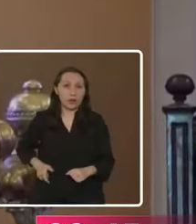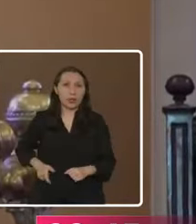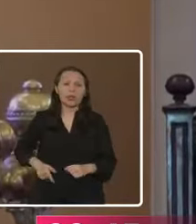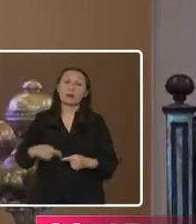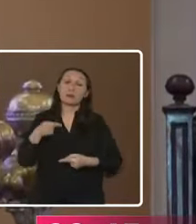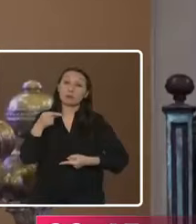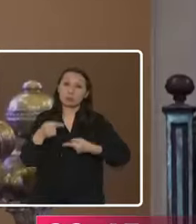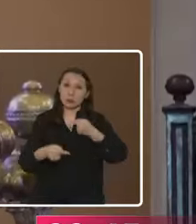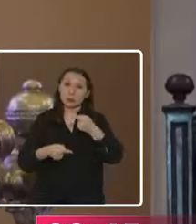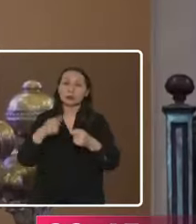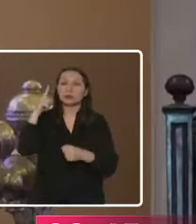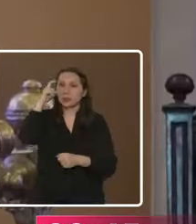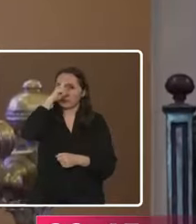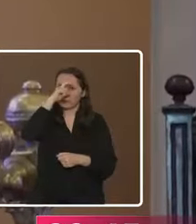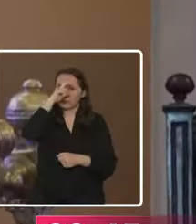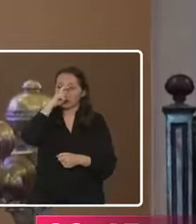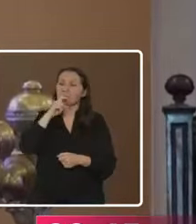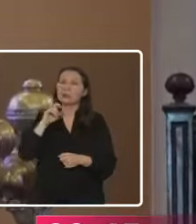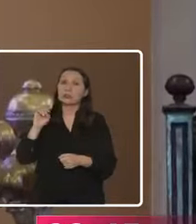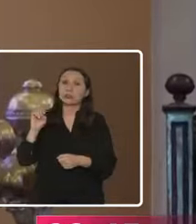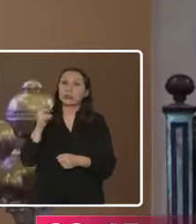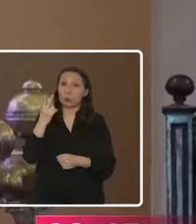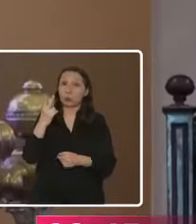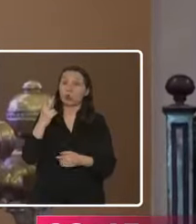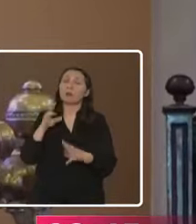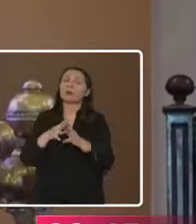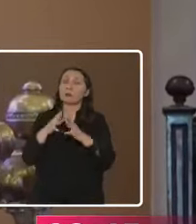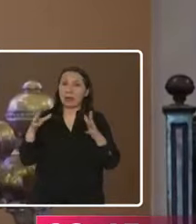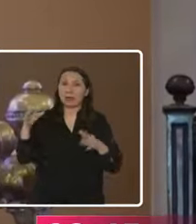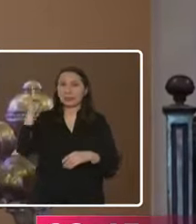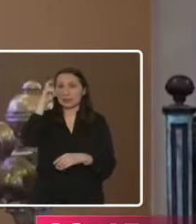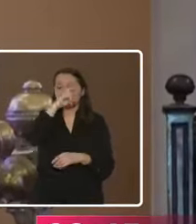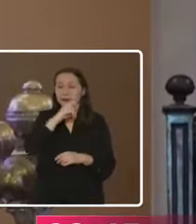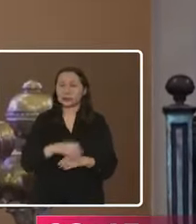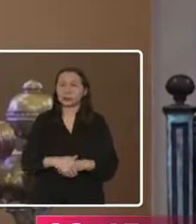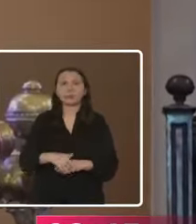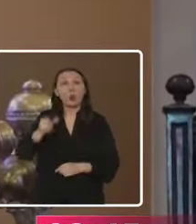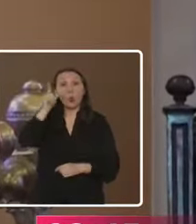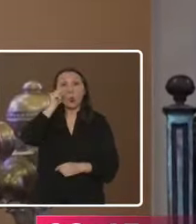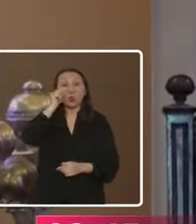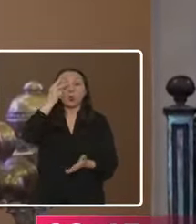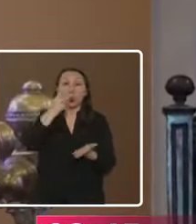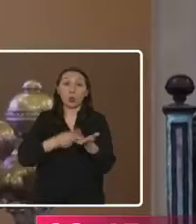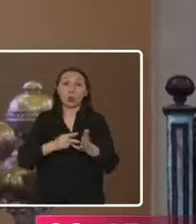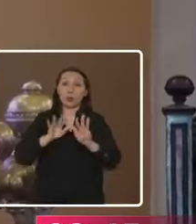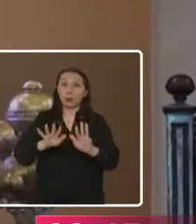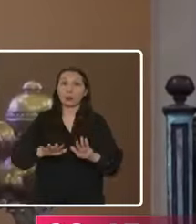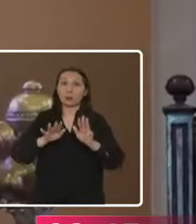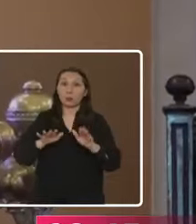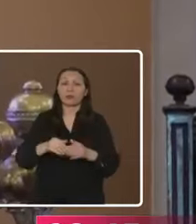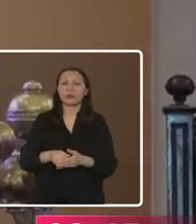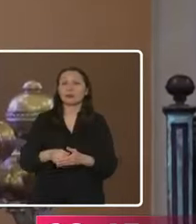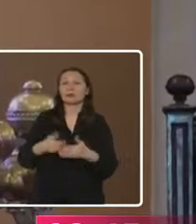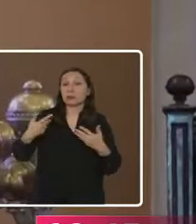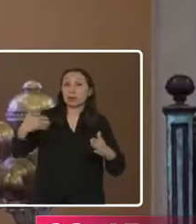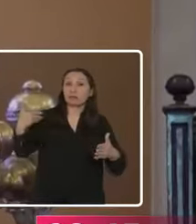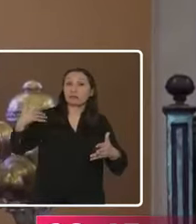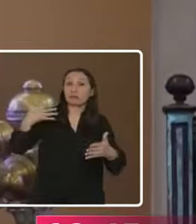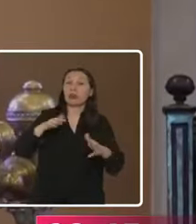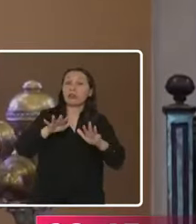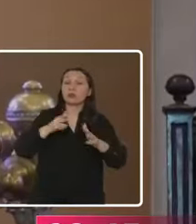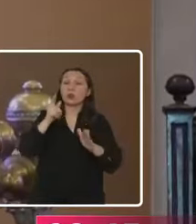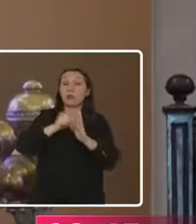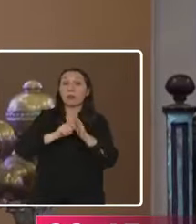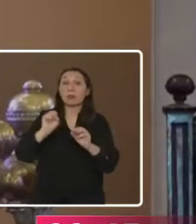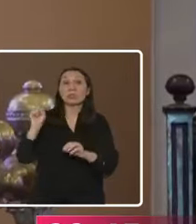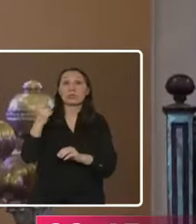Pero si eso fue complejo en el segundo, fue mucho más difícil. En octubre del 2019, a 19 meses de